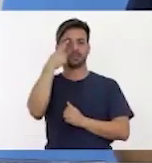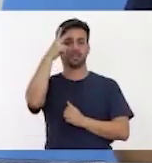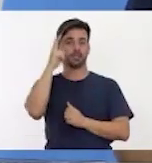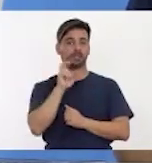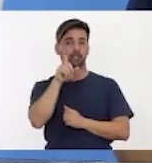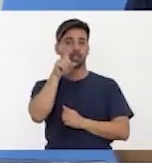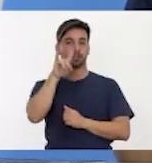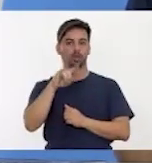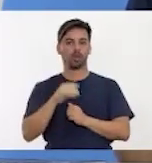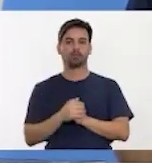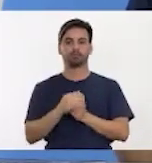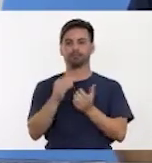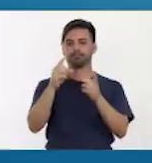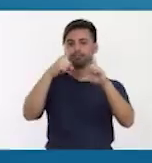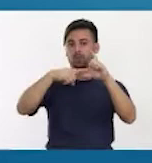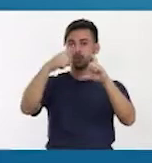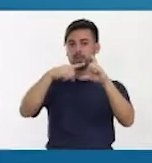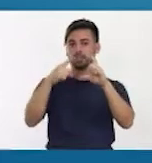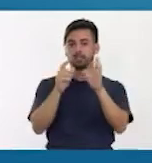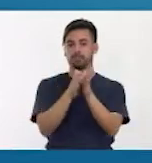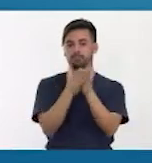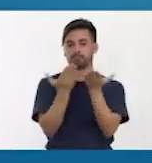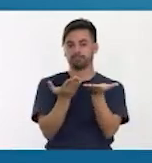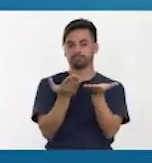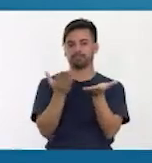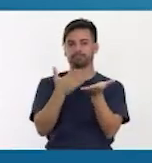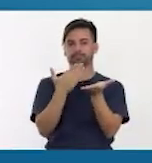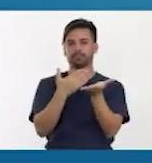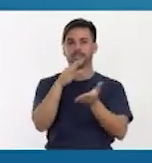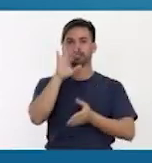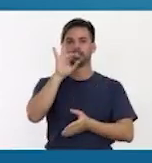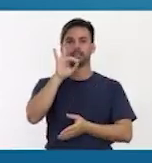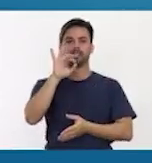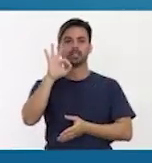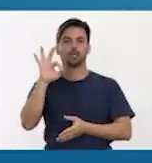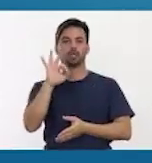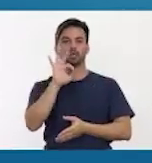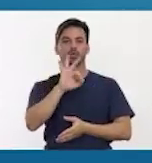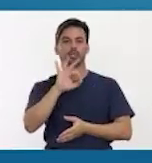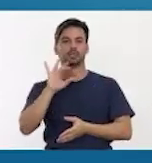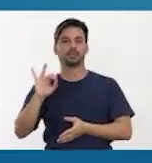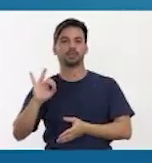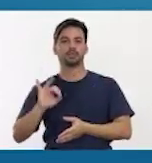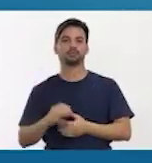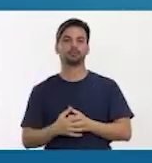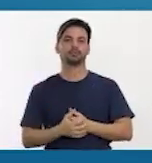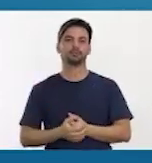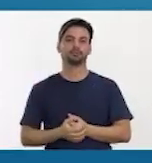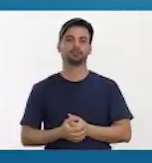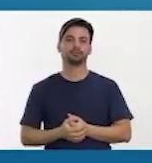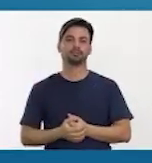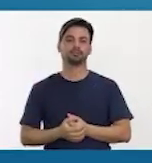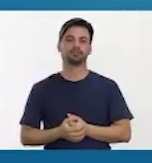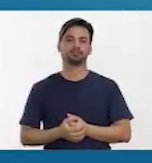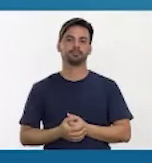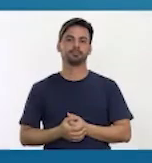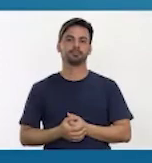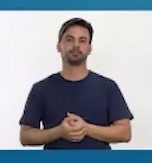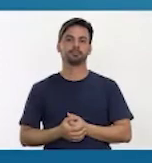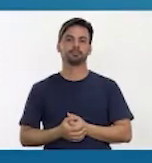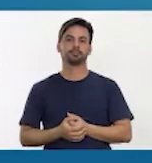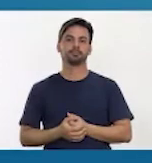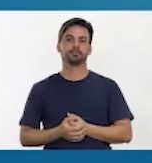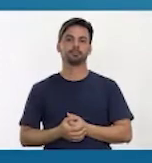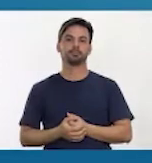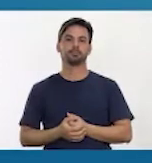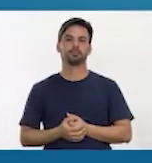Latina en el siglo XIX. Esos contenidos están en la página 78 a la 87.